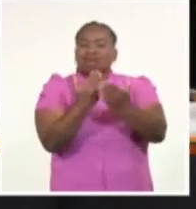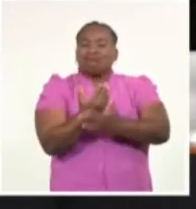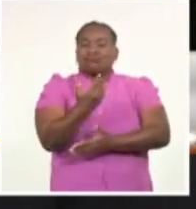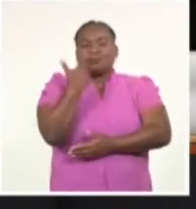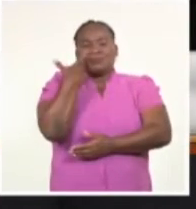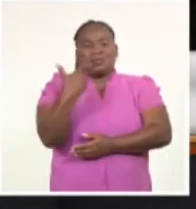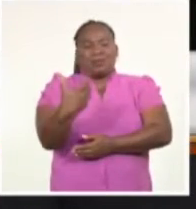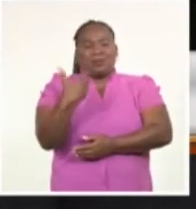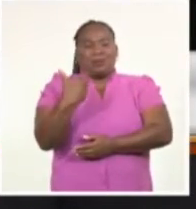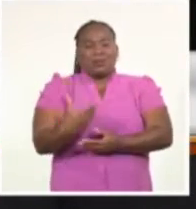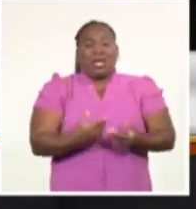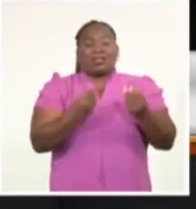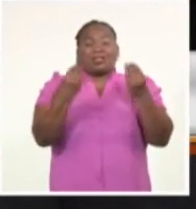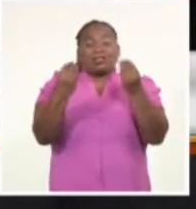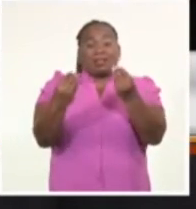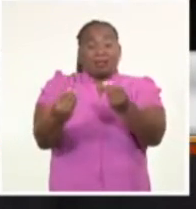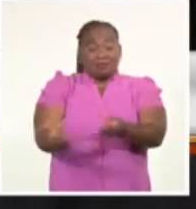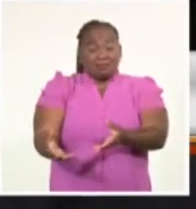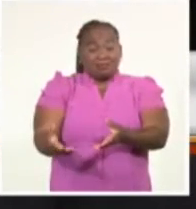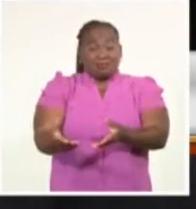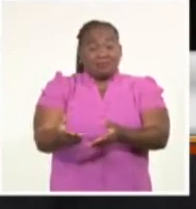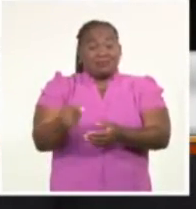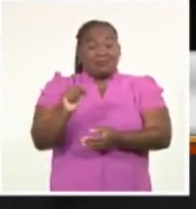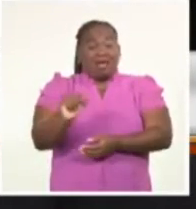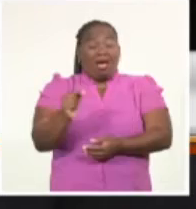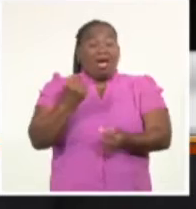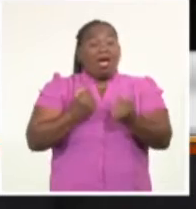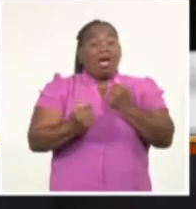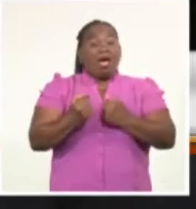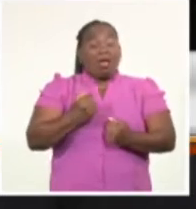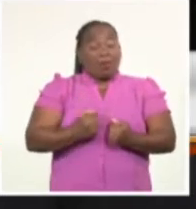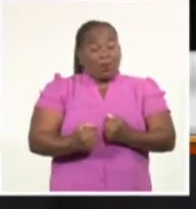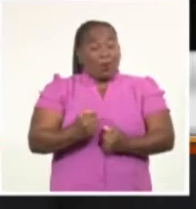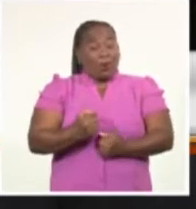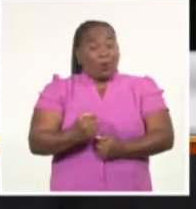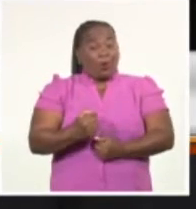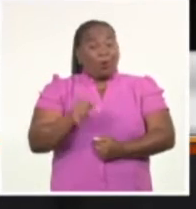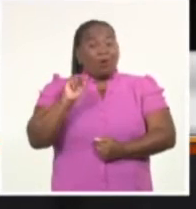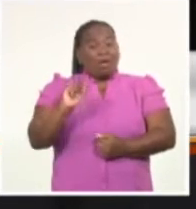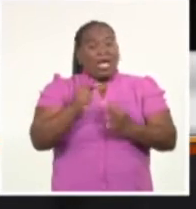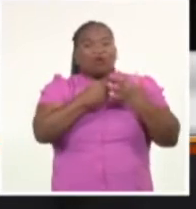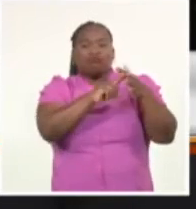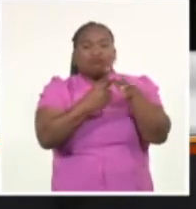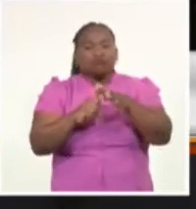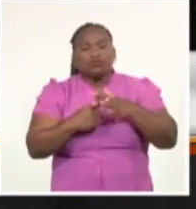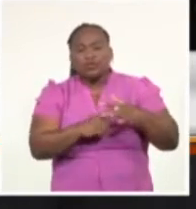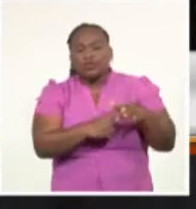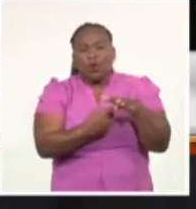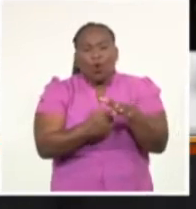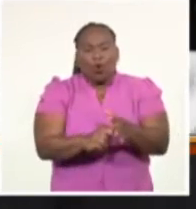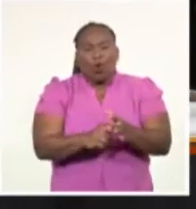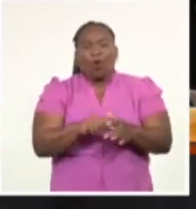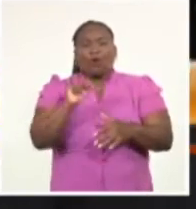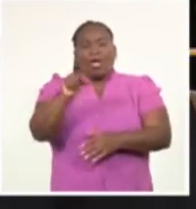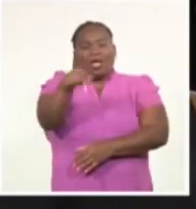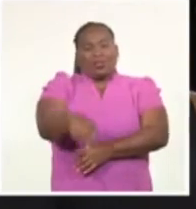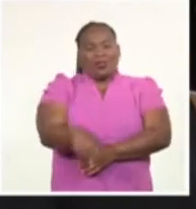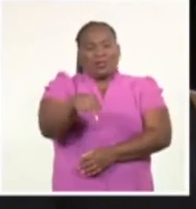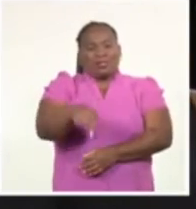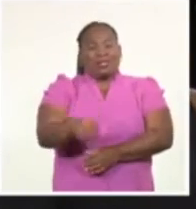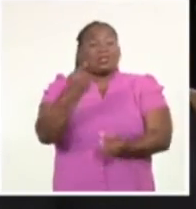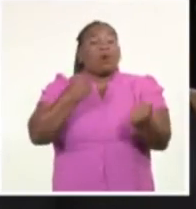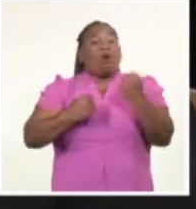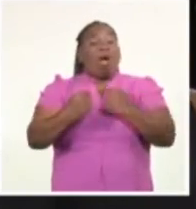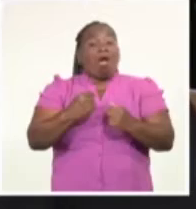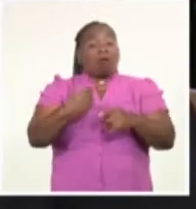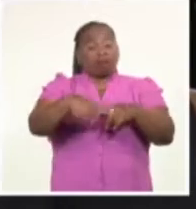imprescindible ofrecer una edición que podemos considerar definitiva, con las correcciones oportunas, la actualización de algunos